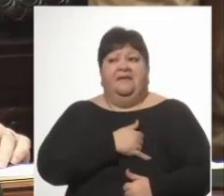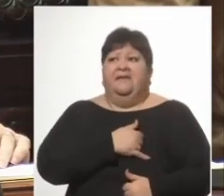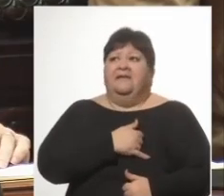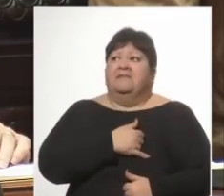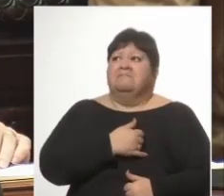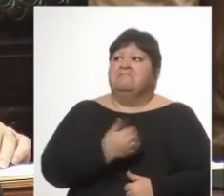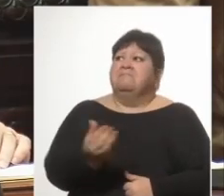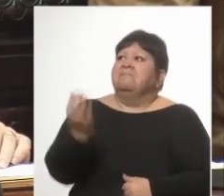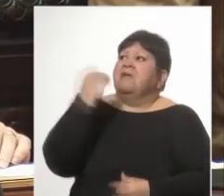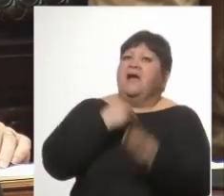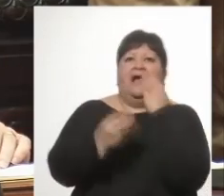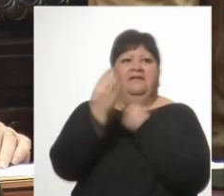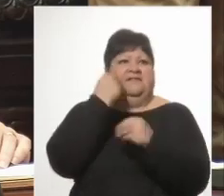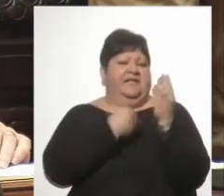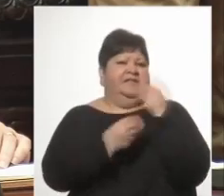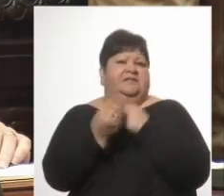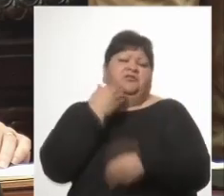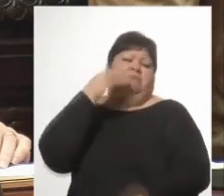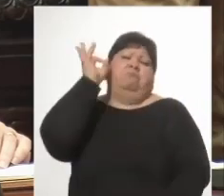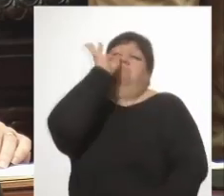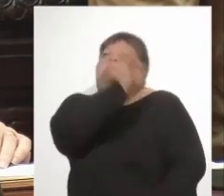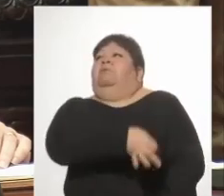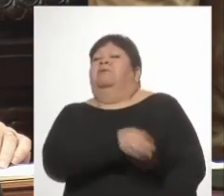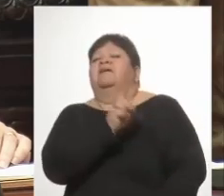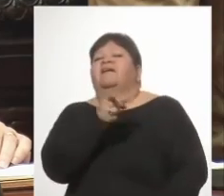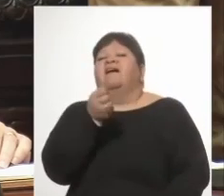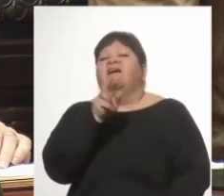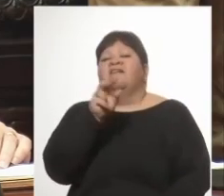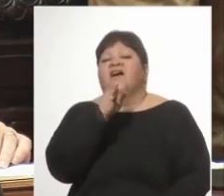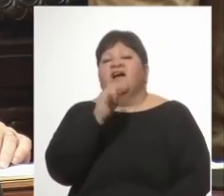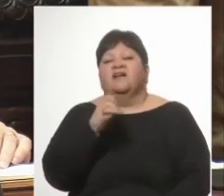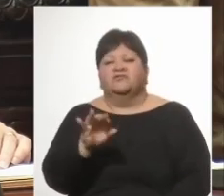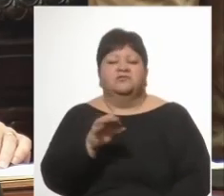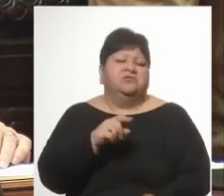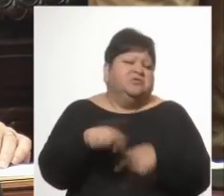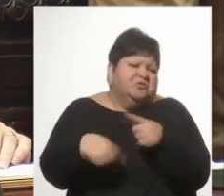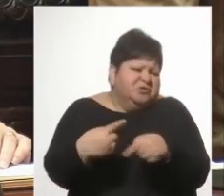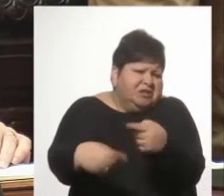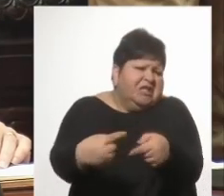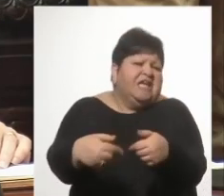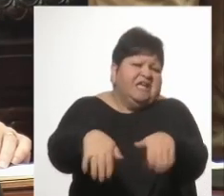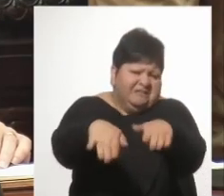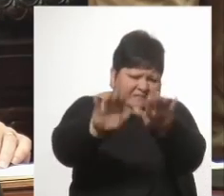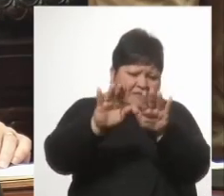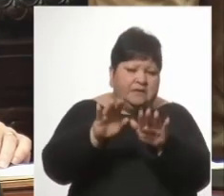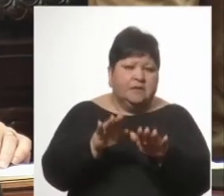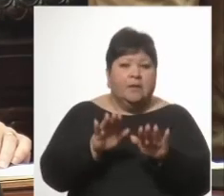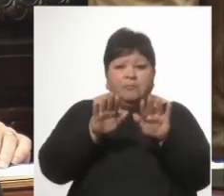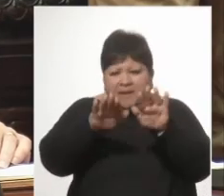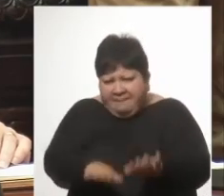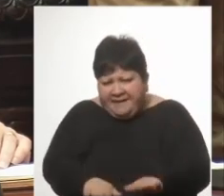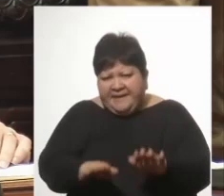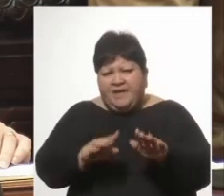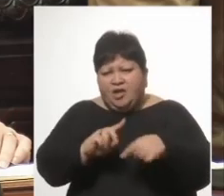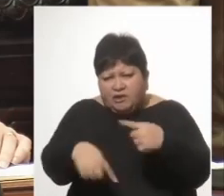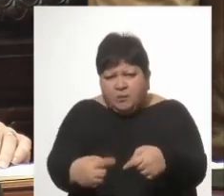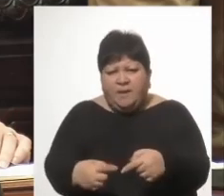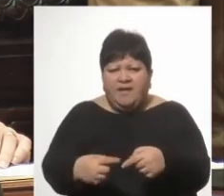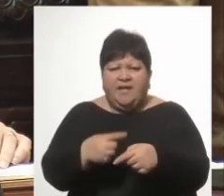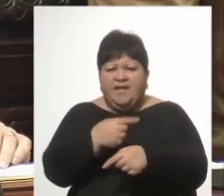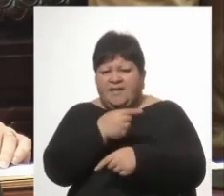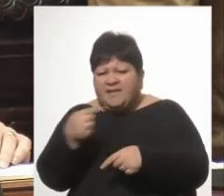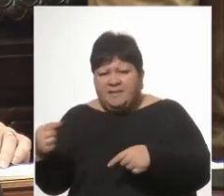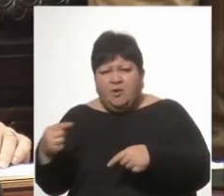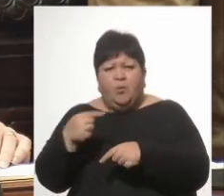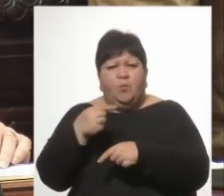quisiera ignorar lo que dijo Gavazo, les digo en el acto, sigan con las actuaciones. ¿Por qué paré y continué y demoré una